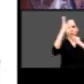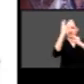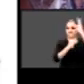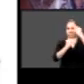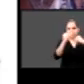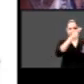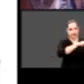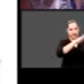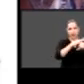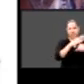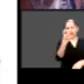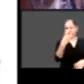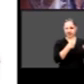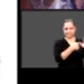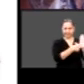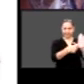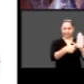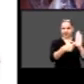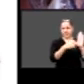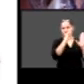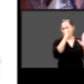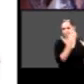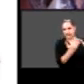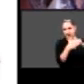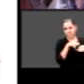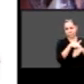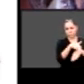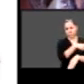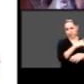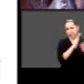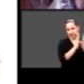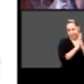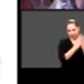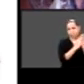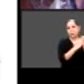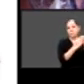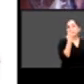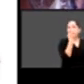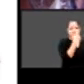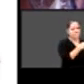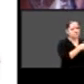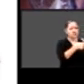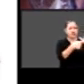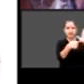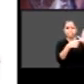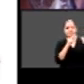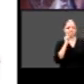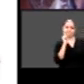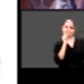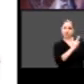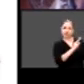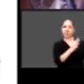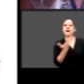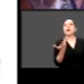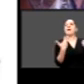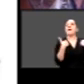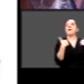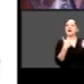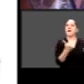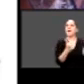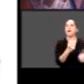libro porque creo que por sí mismas retratan muy bien a qué nos referimos con